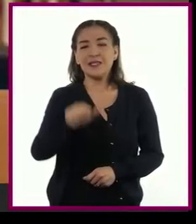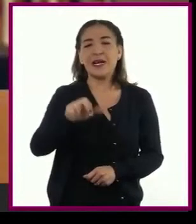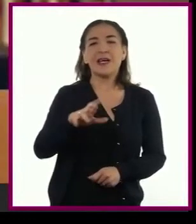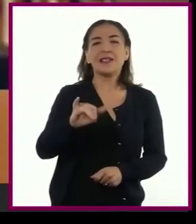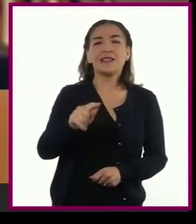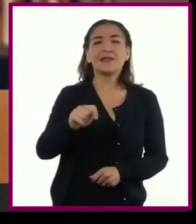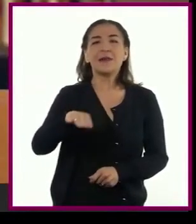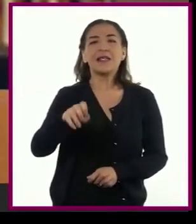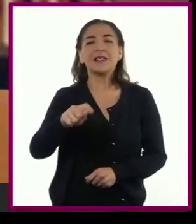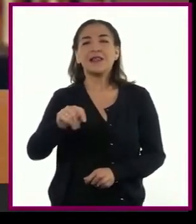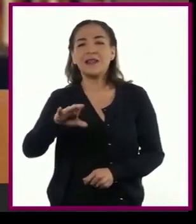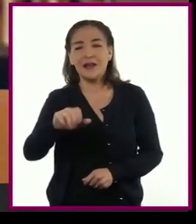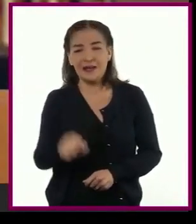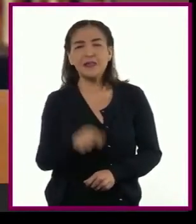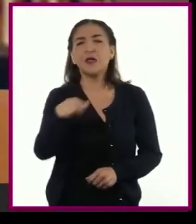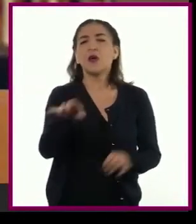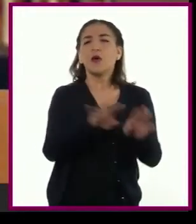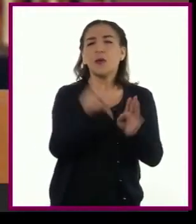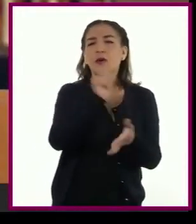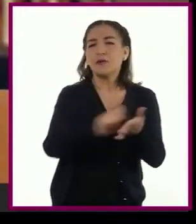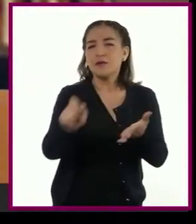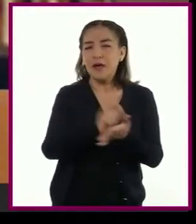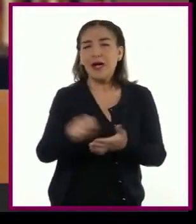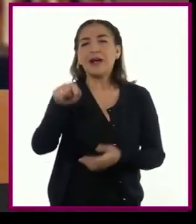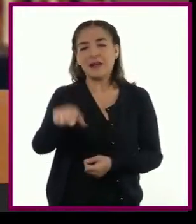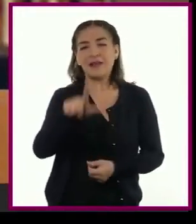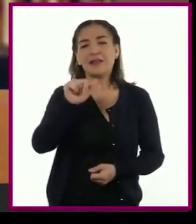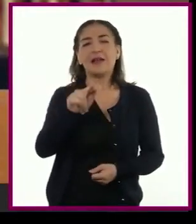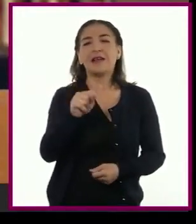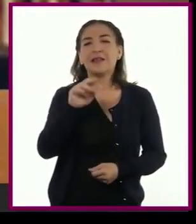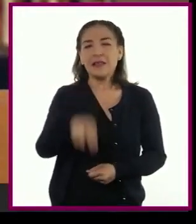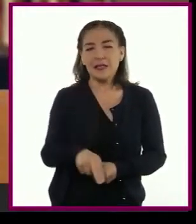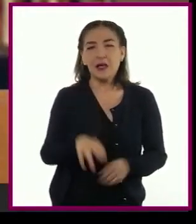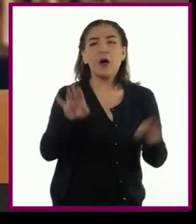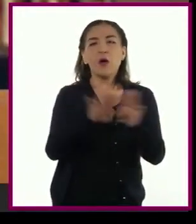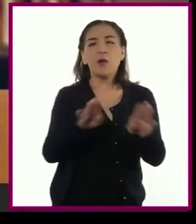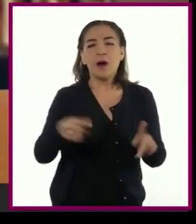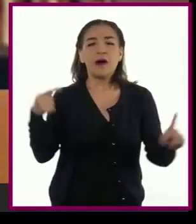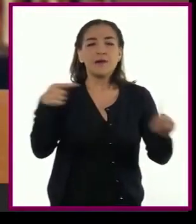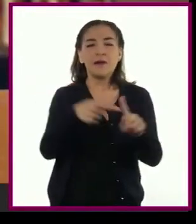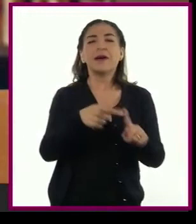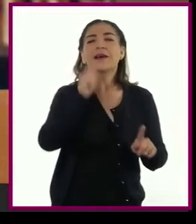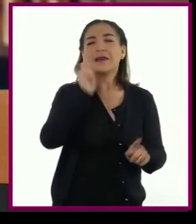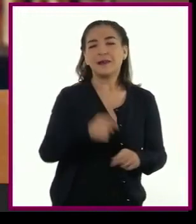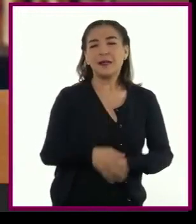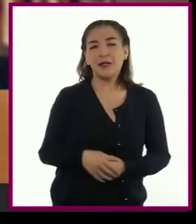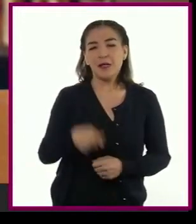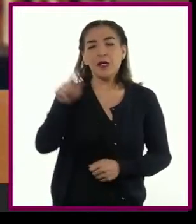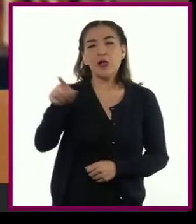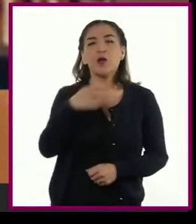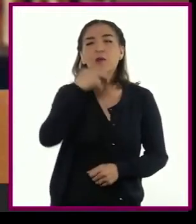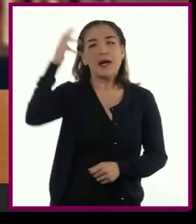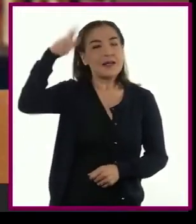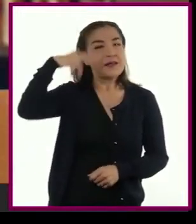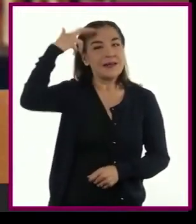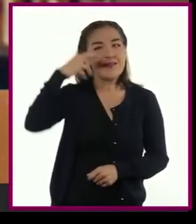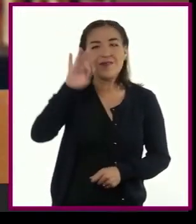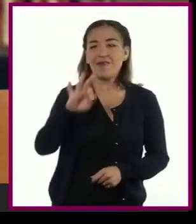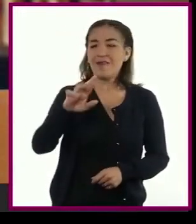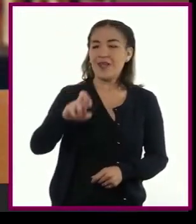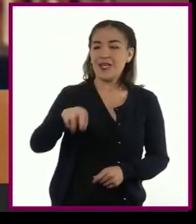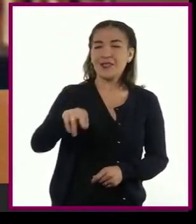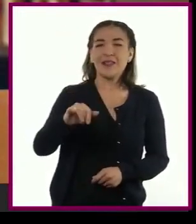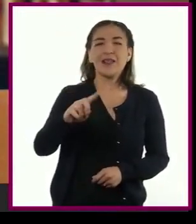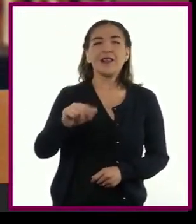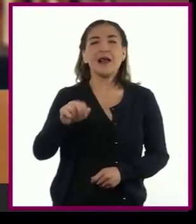Este libro lo escribí en latín y lo dediqué a mi mecenas, el duque Ferdinand.